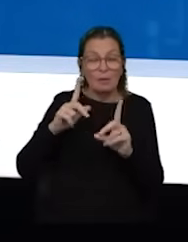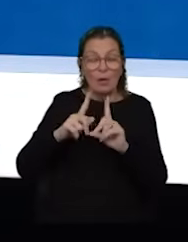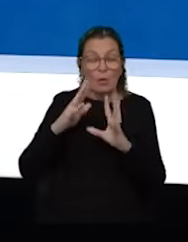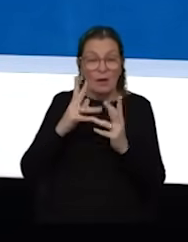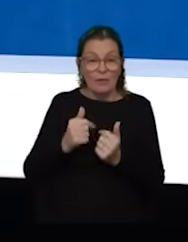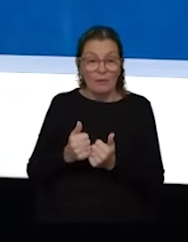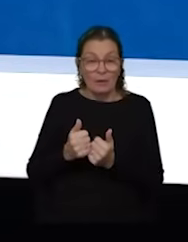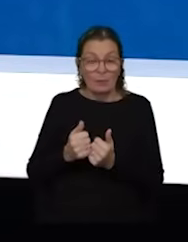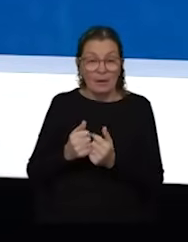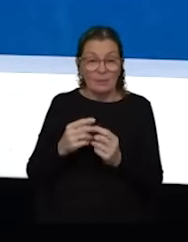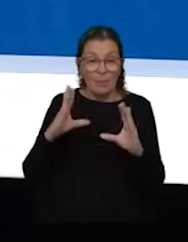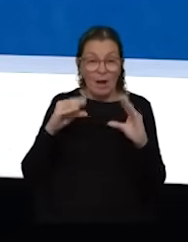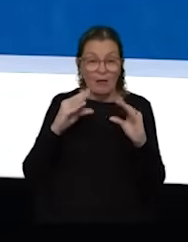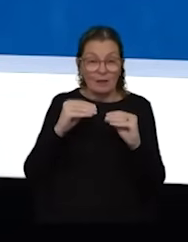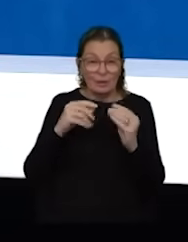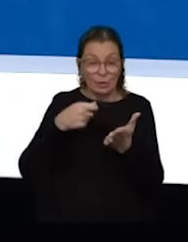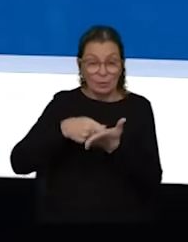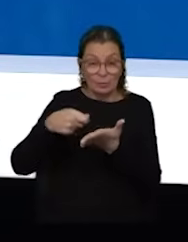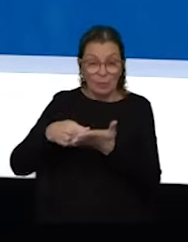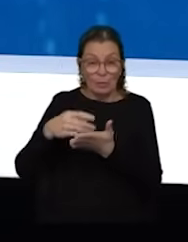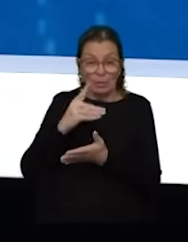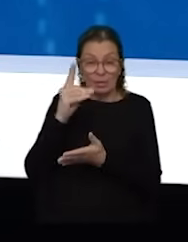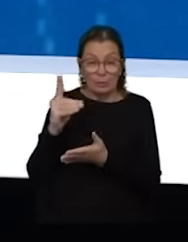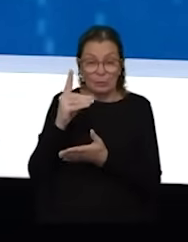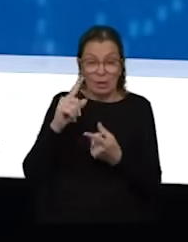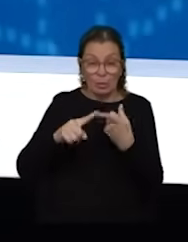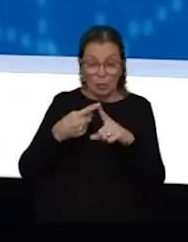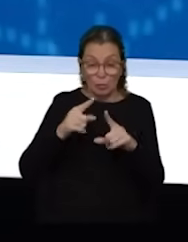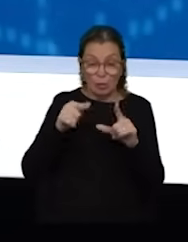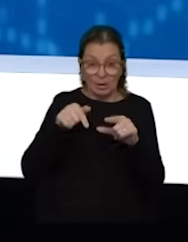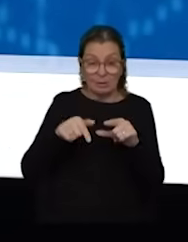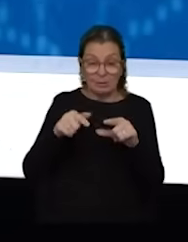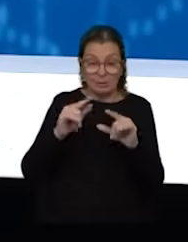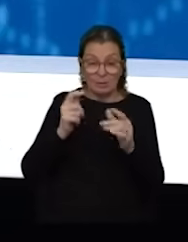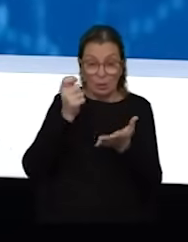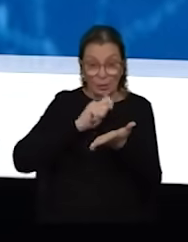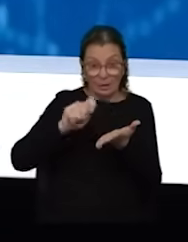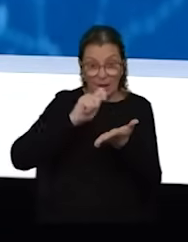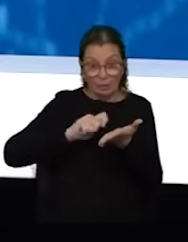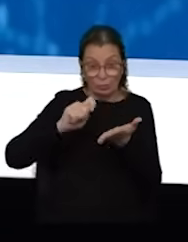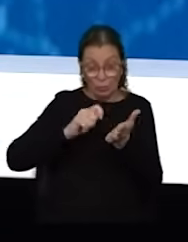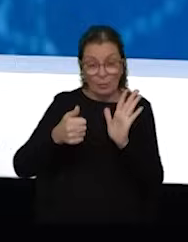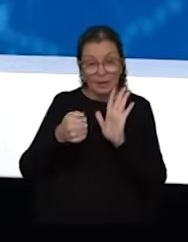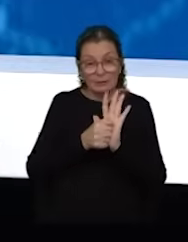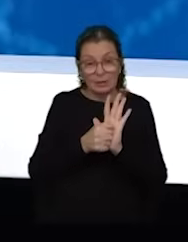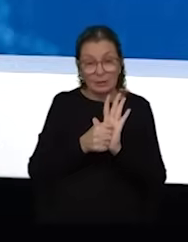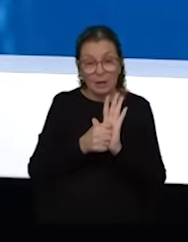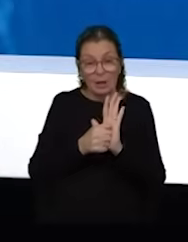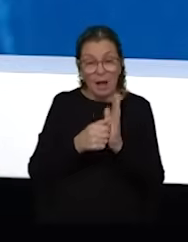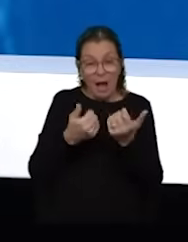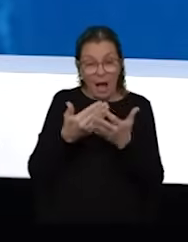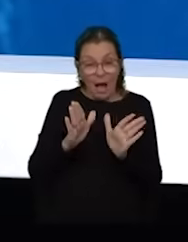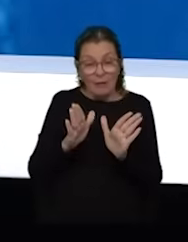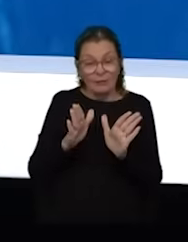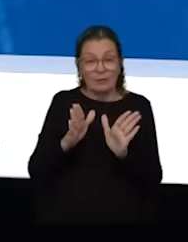forma acá estamos hablando de recursos en diputados fue así la discusión también no de heo se redactó un artículo que abre la